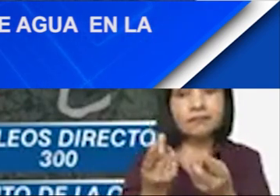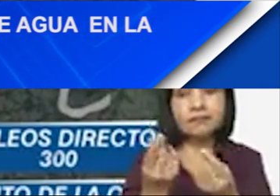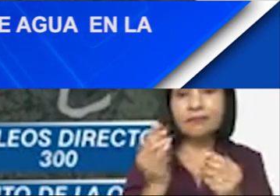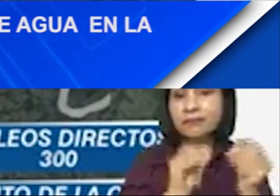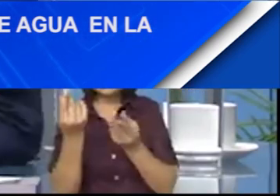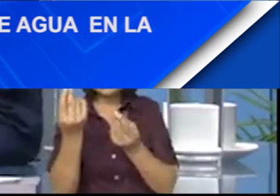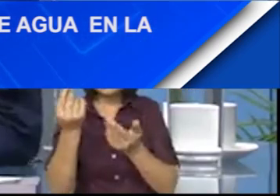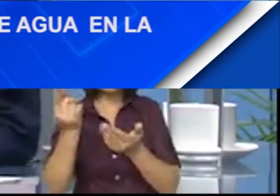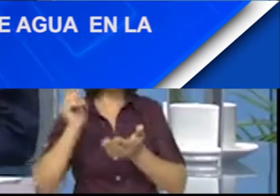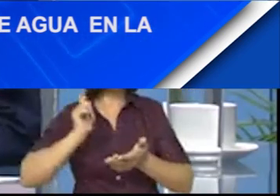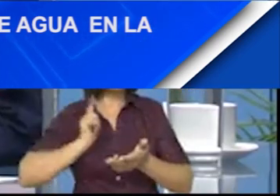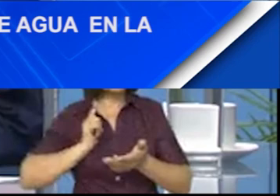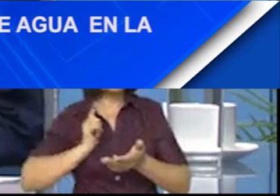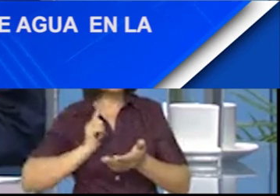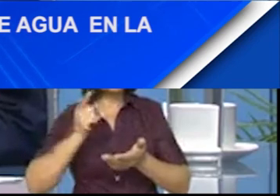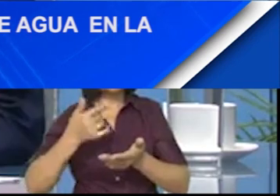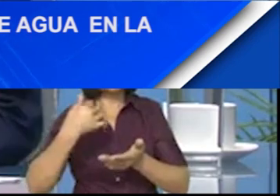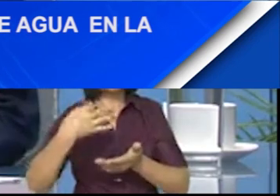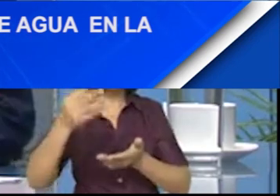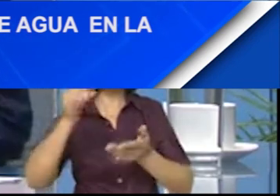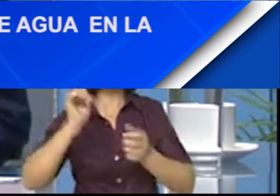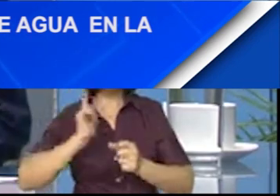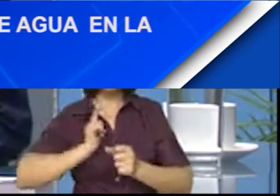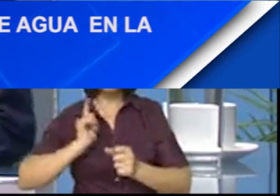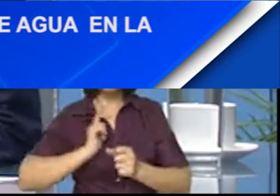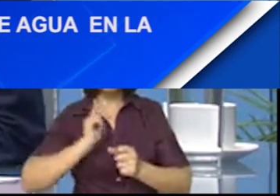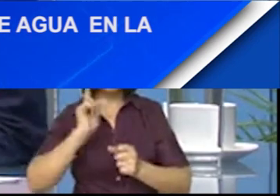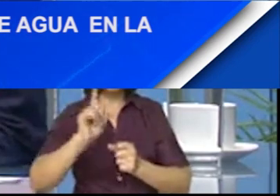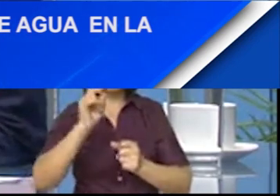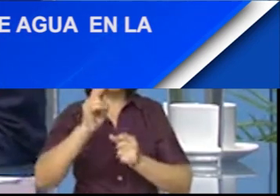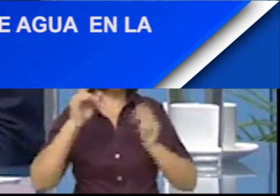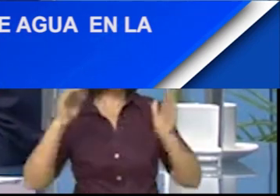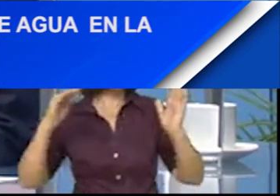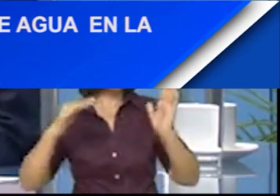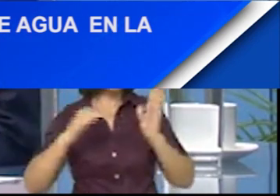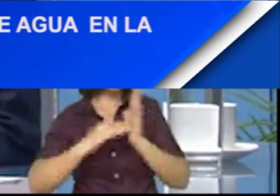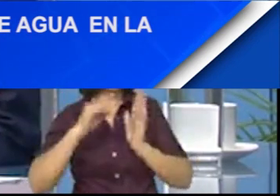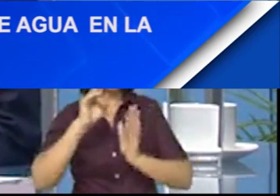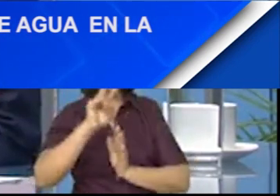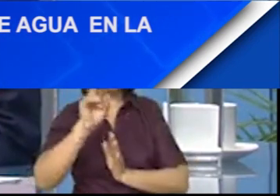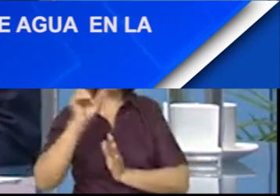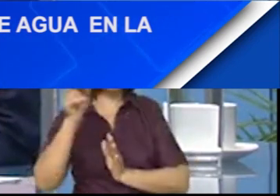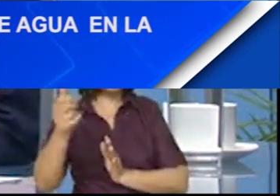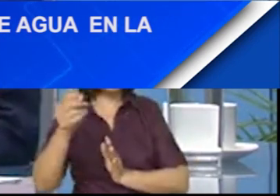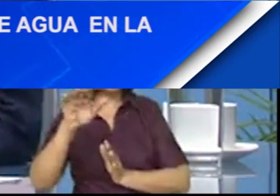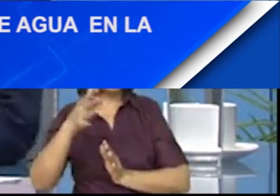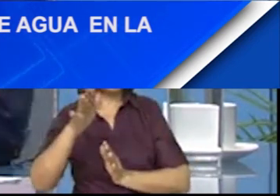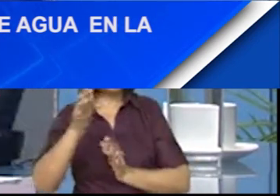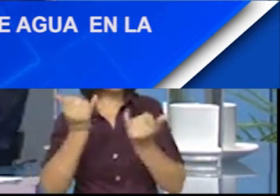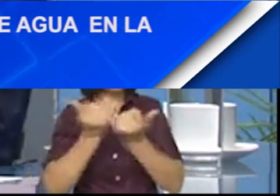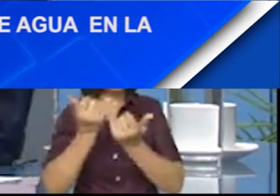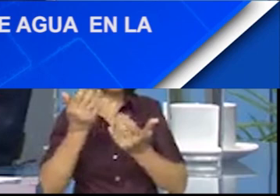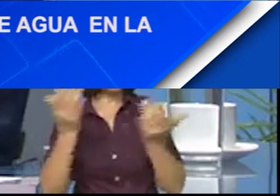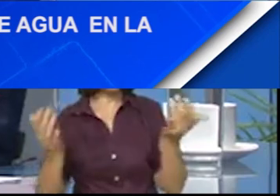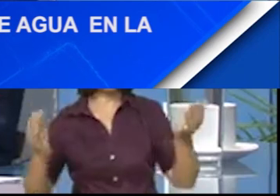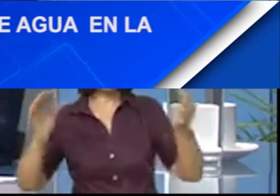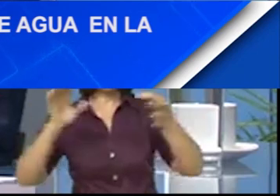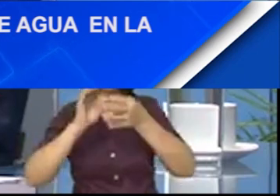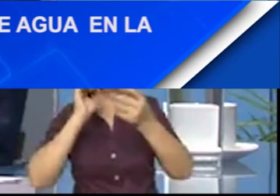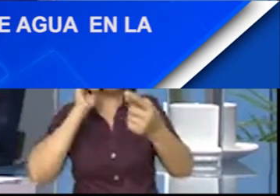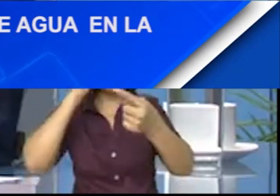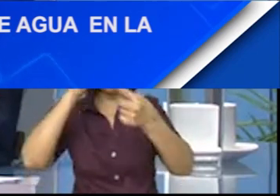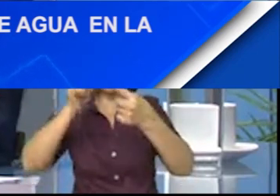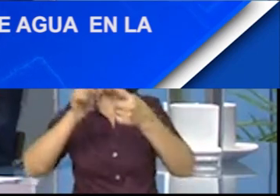asegurados actualmente, para alcanzar en el 2026 aproximadamente, como parte del objetivo de